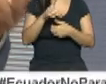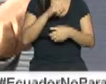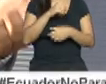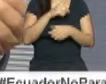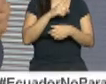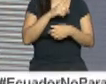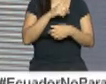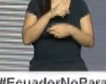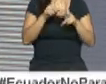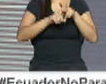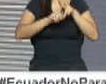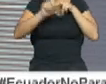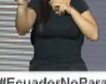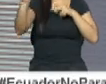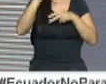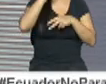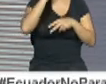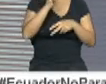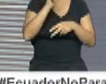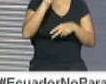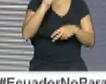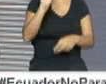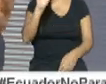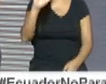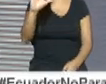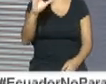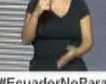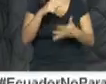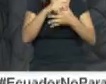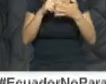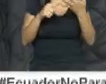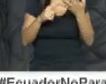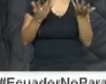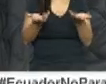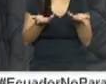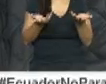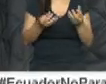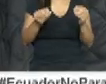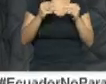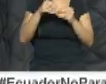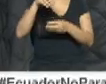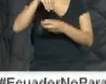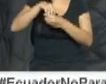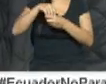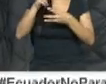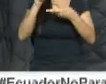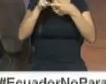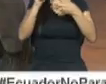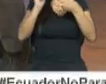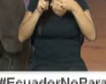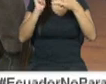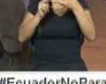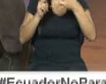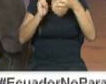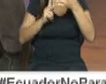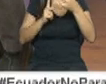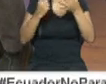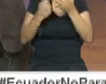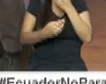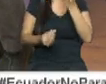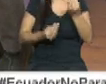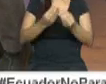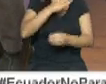de Gutiérrez en abril del 2005. ¿Qué ha sucedido en estos acontecimientos puntuales? ¿Cuál fue el rol de las Fuerzas